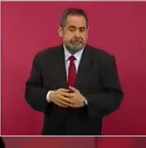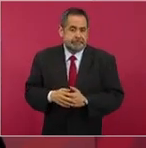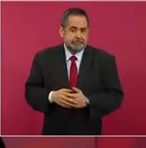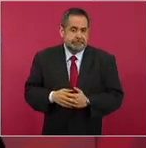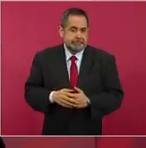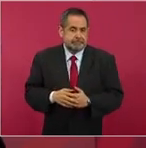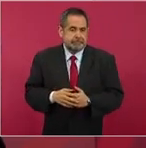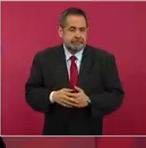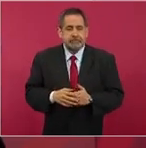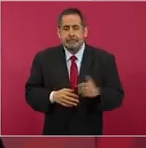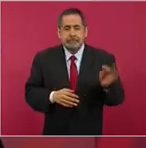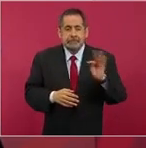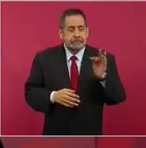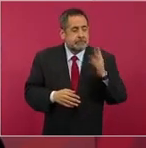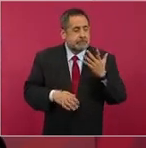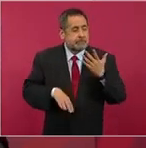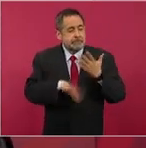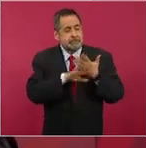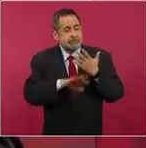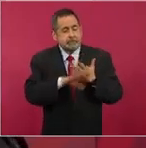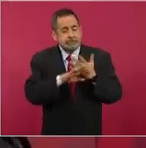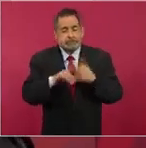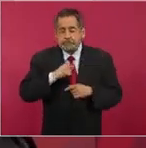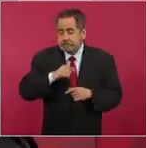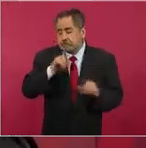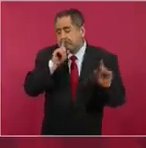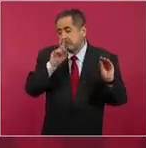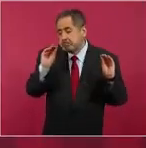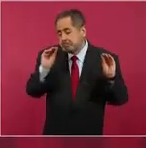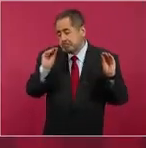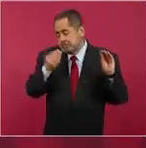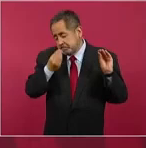Sería masoquismo quedarnos callados.